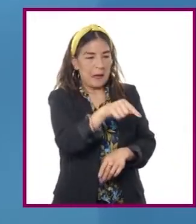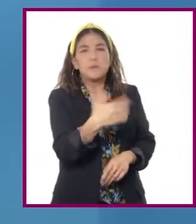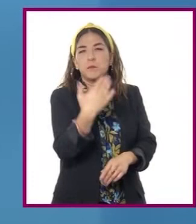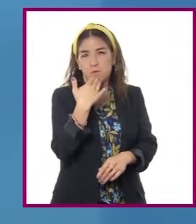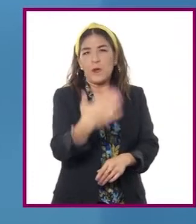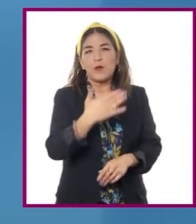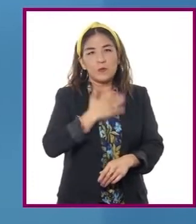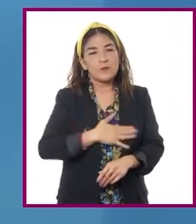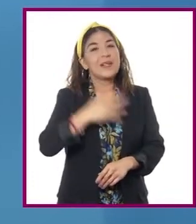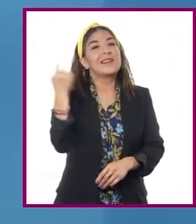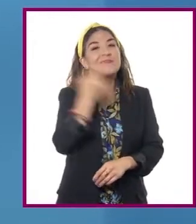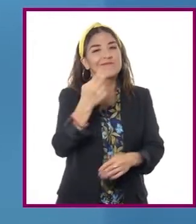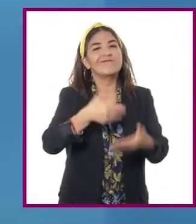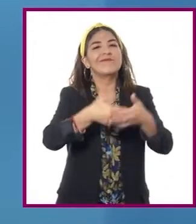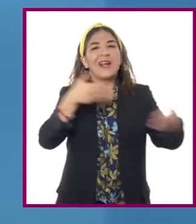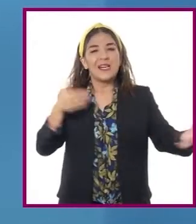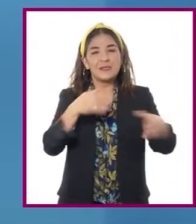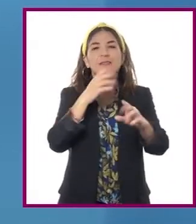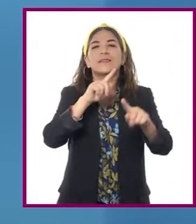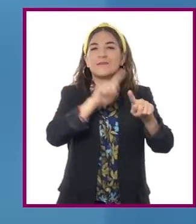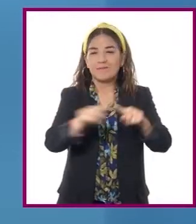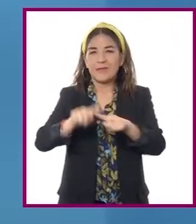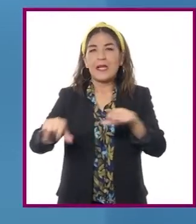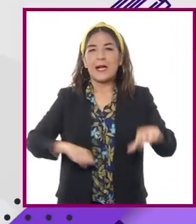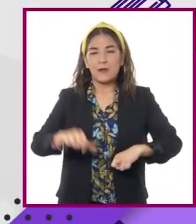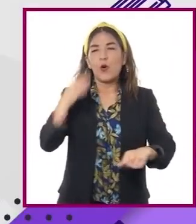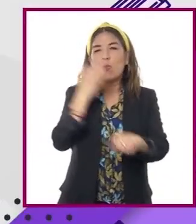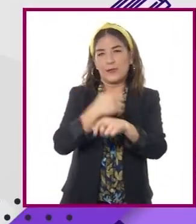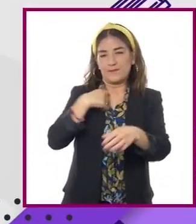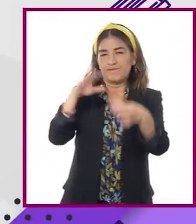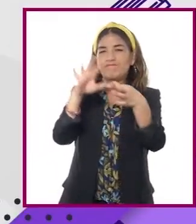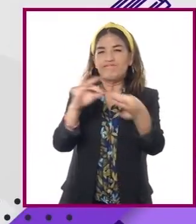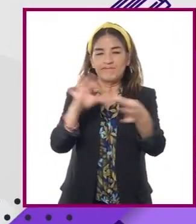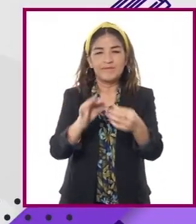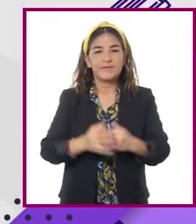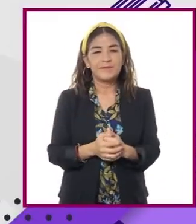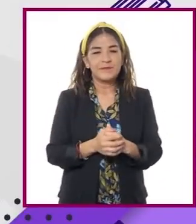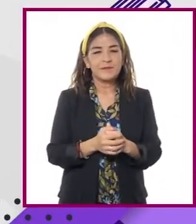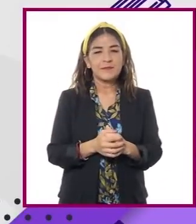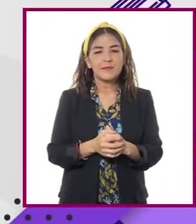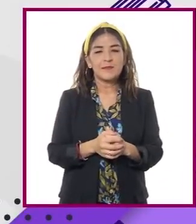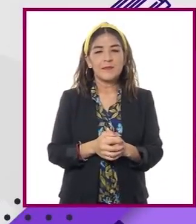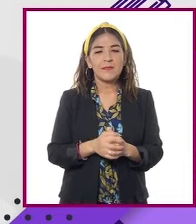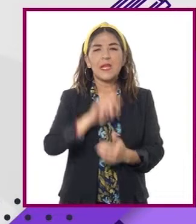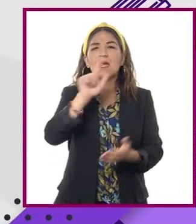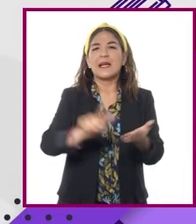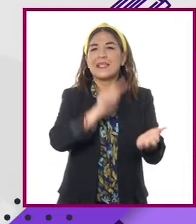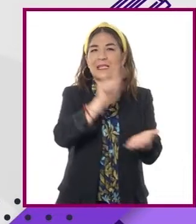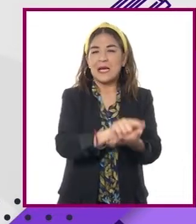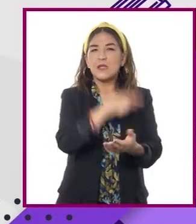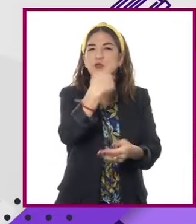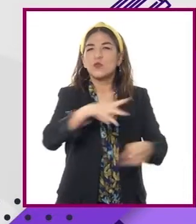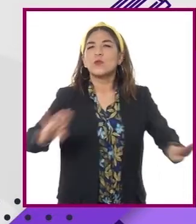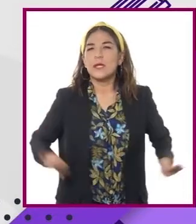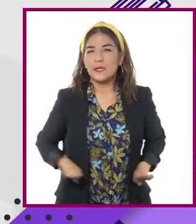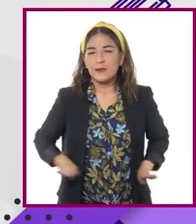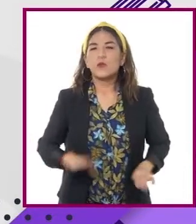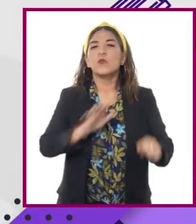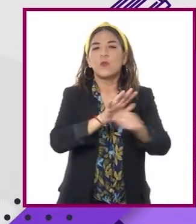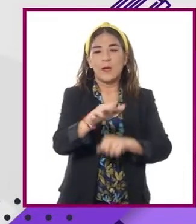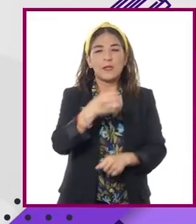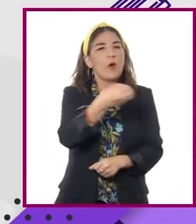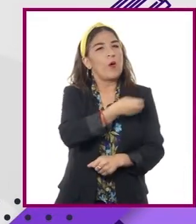con ciertos requisitos. Te lo explico. Las características de las leyes son ser